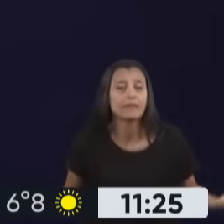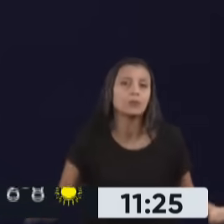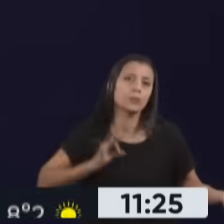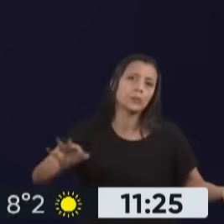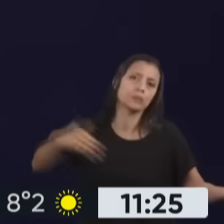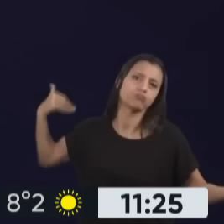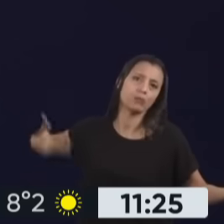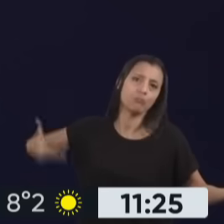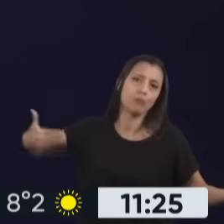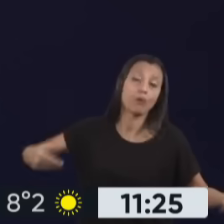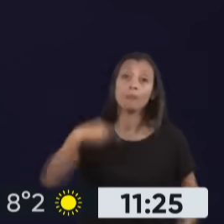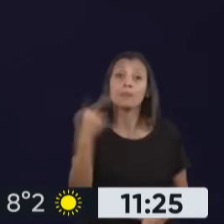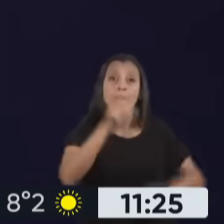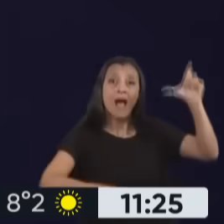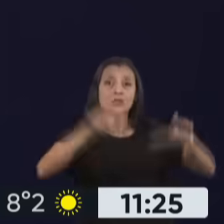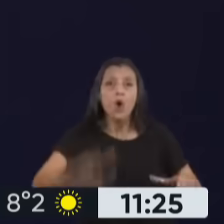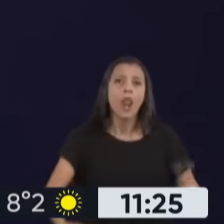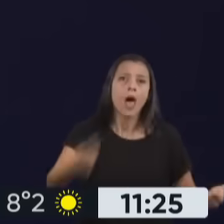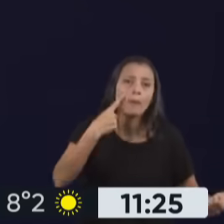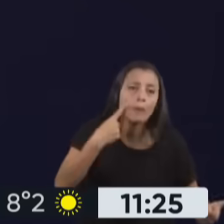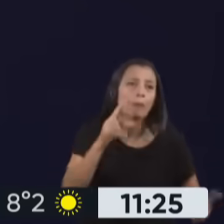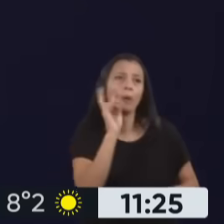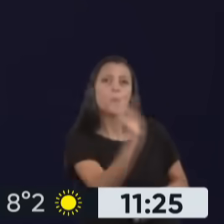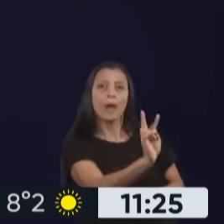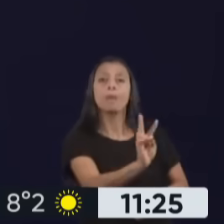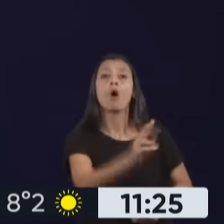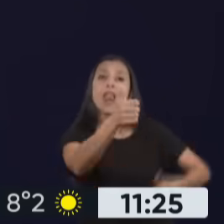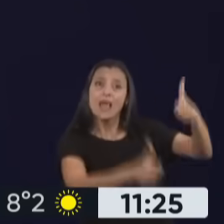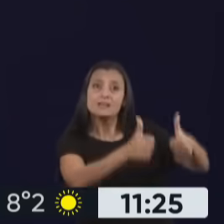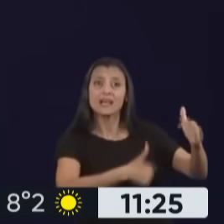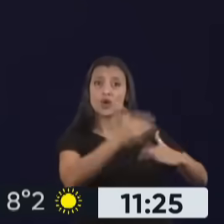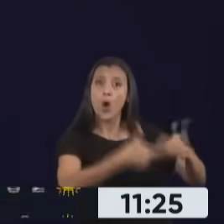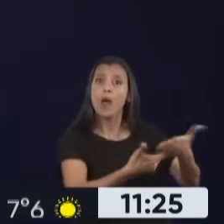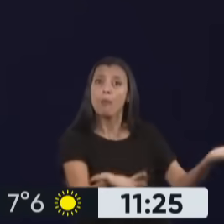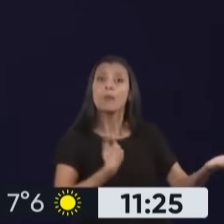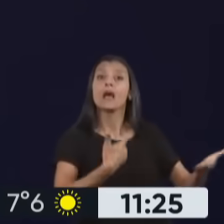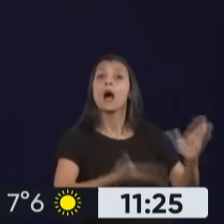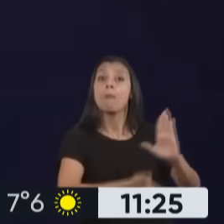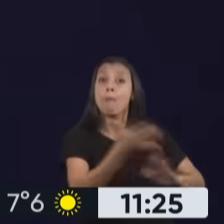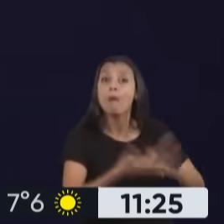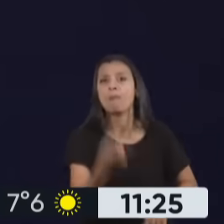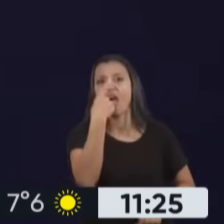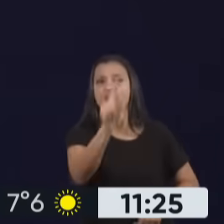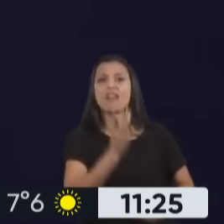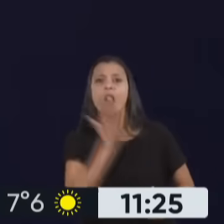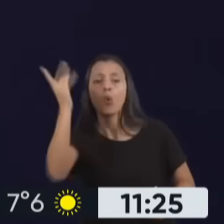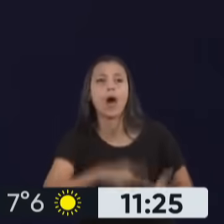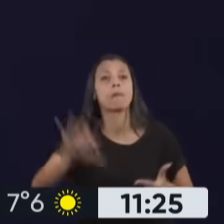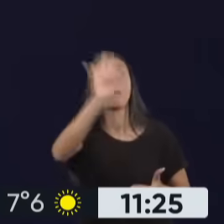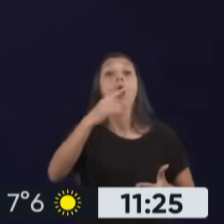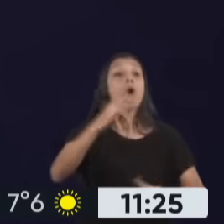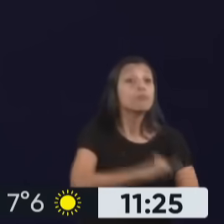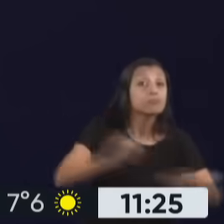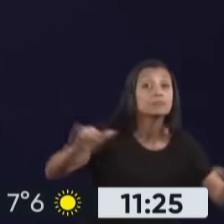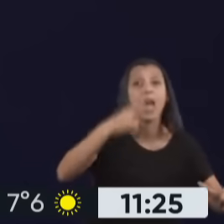los argentinos vivimos al calor de las obras licitadas que no existieron, que solo se anunciaron o que se anunciaron y nunca